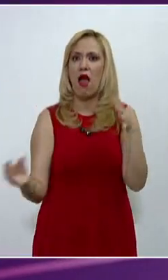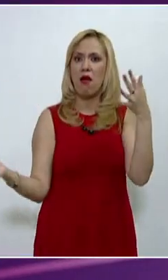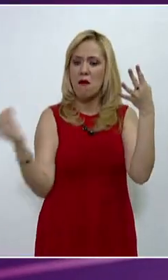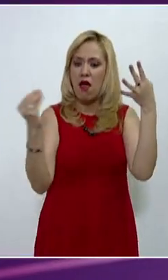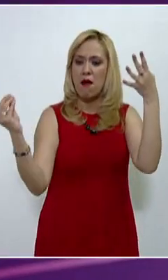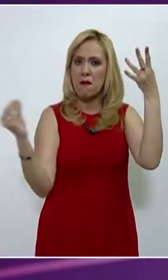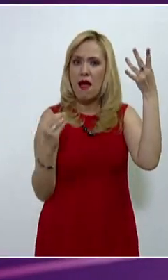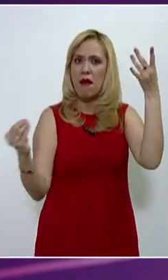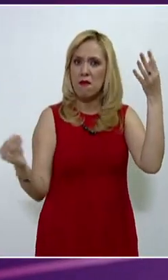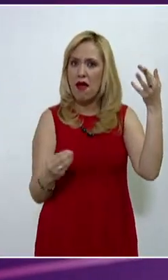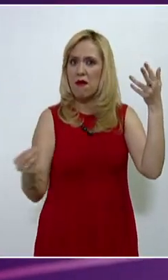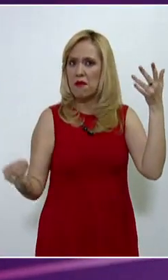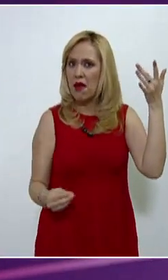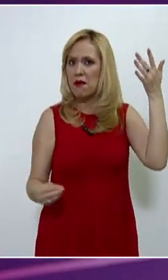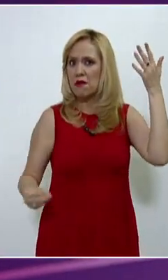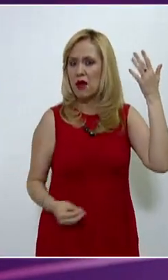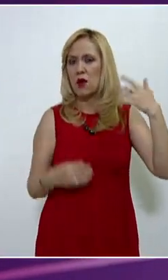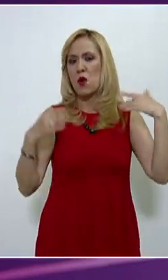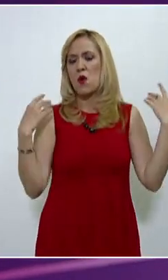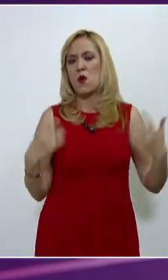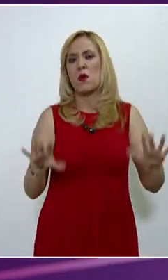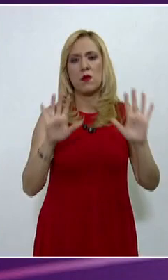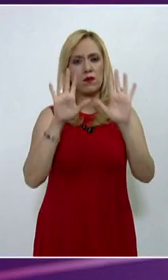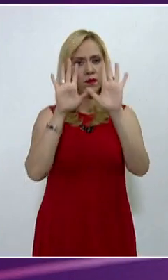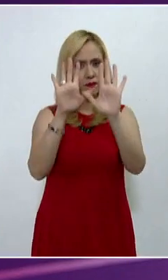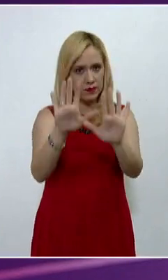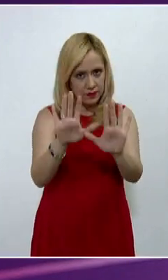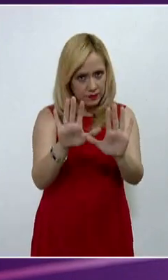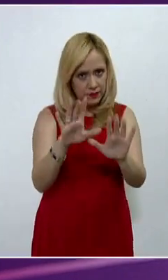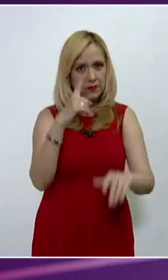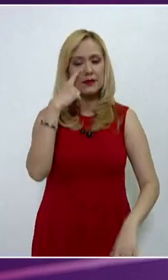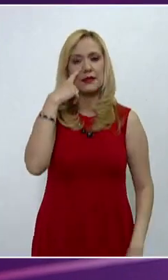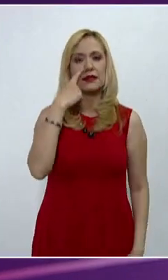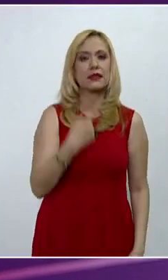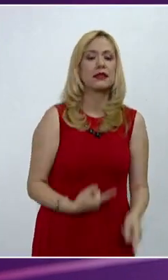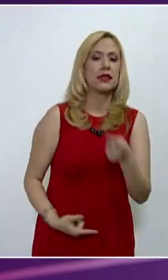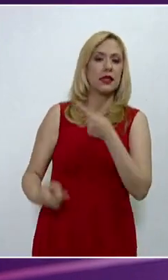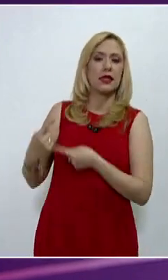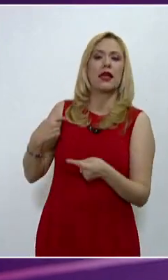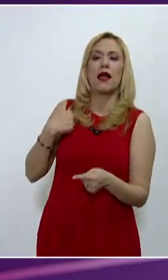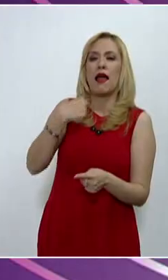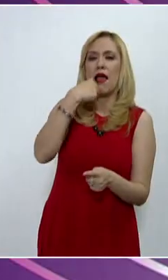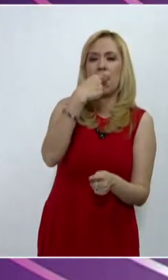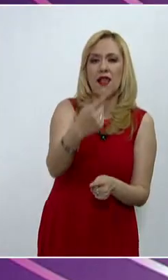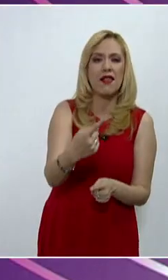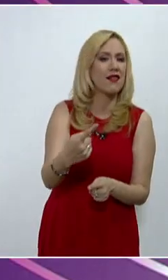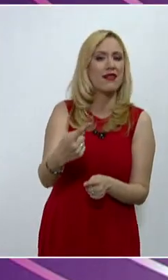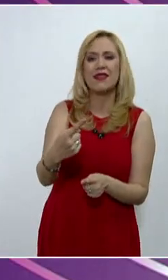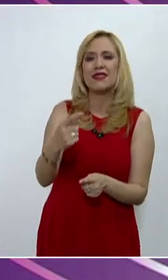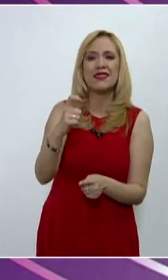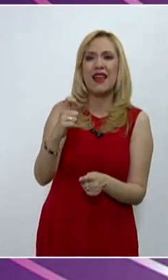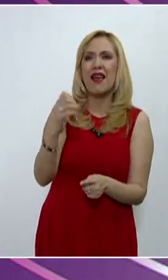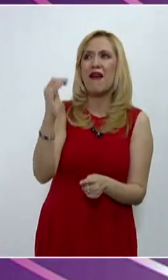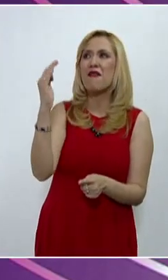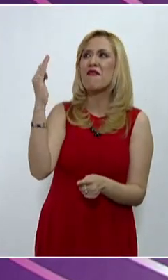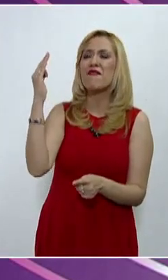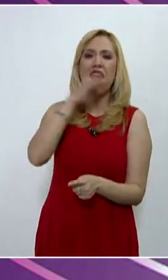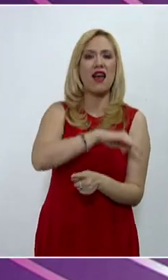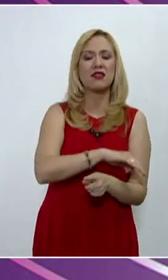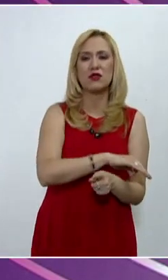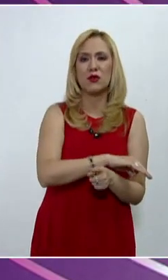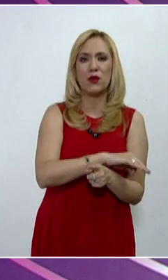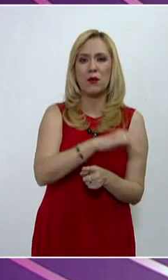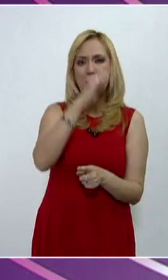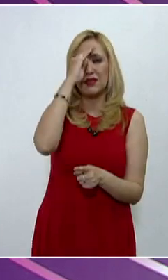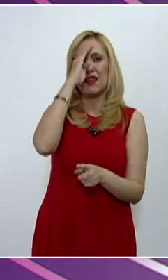figuras. Pero aquí lo importante es volver a un poco lo que decíamos en el anterior bloque. Es una falsa salida. Y ciertamente